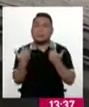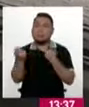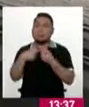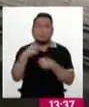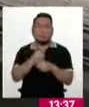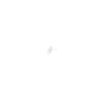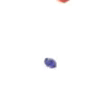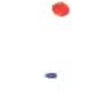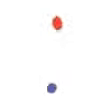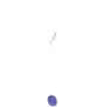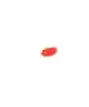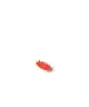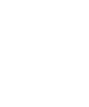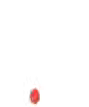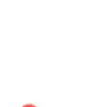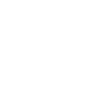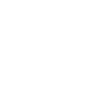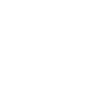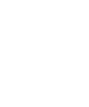públicos